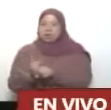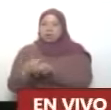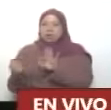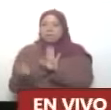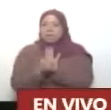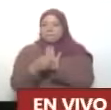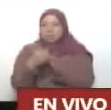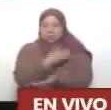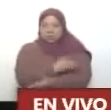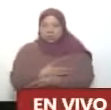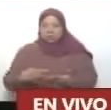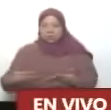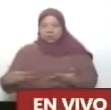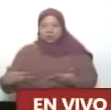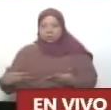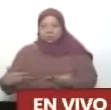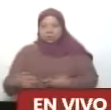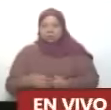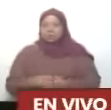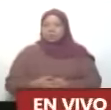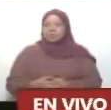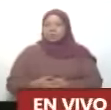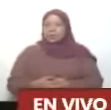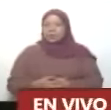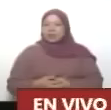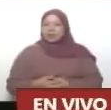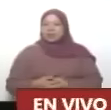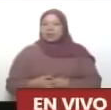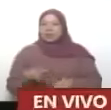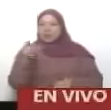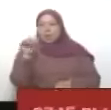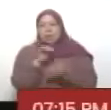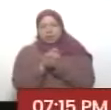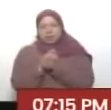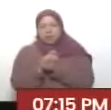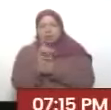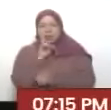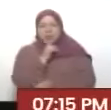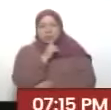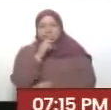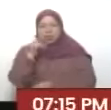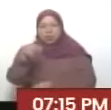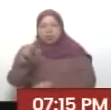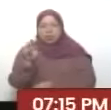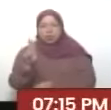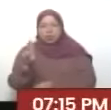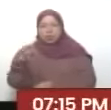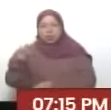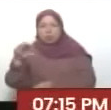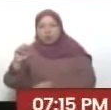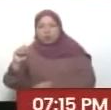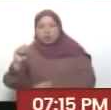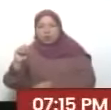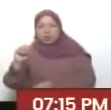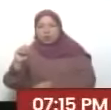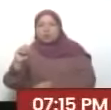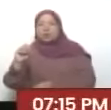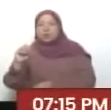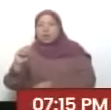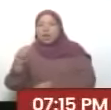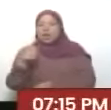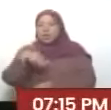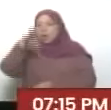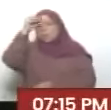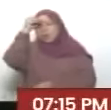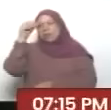Sangre, con Hugo Salinas. Y yo sé mi cosa, pues yo aprendí un poquito